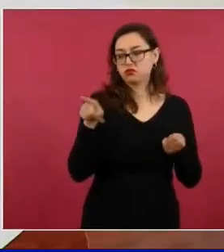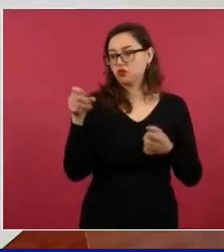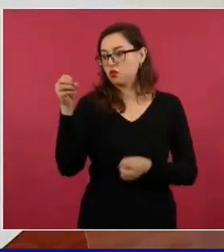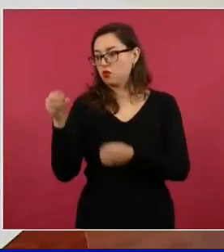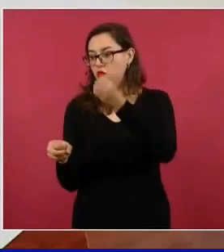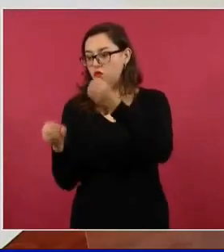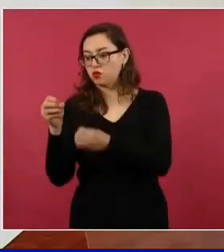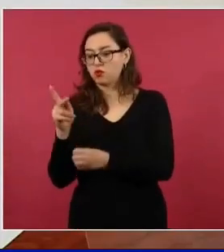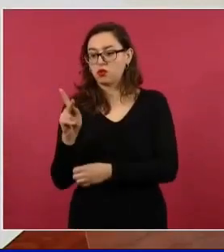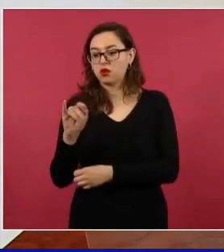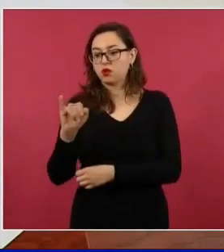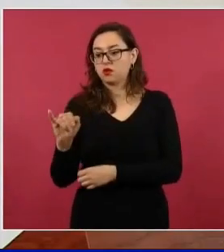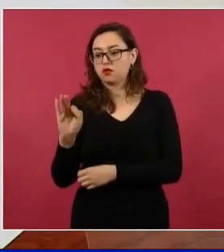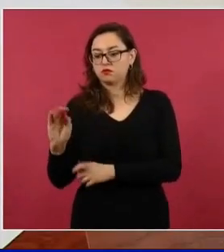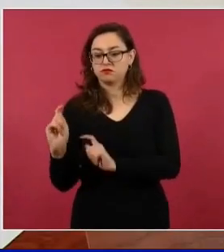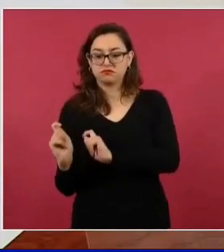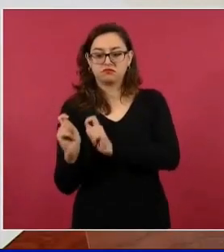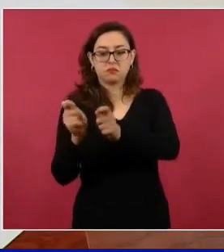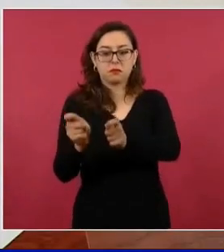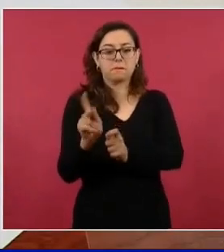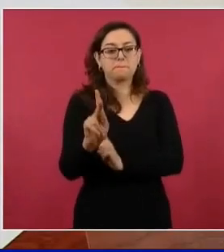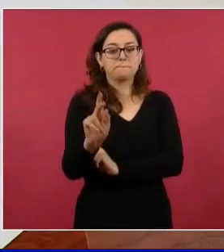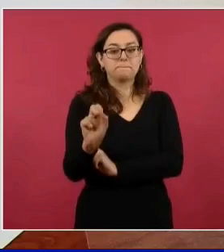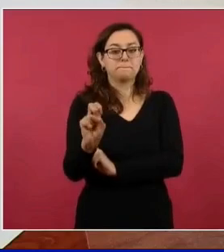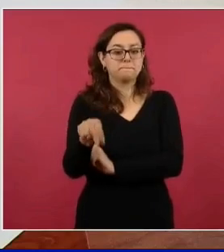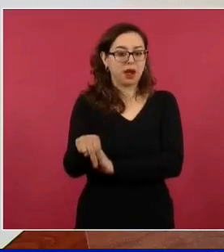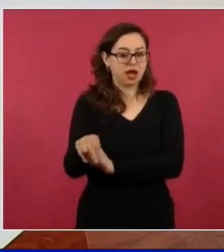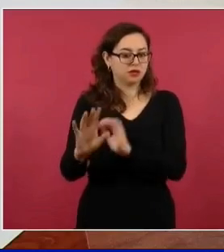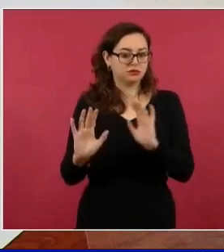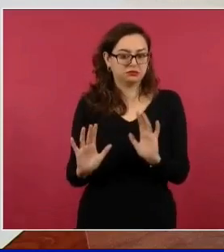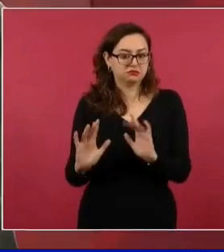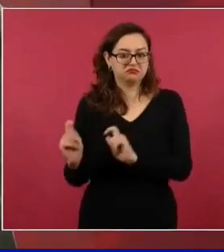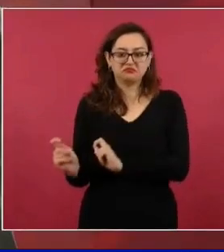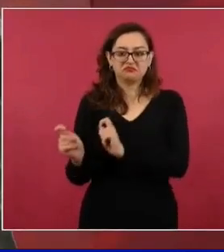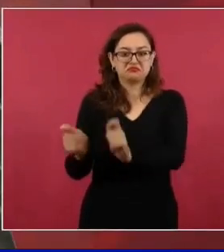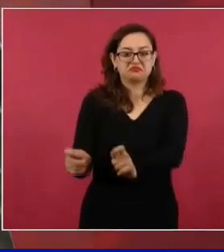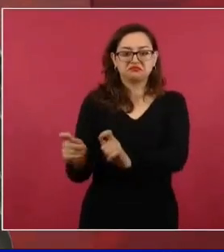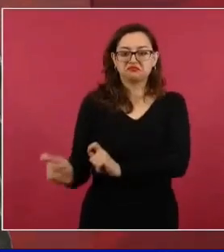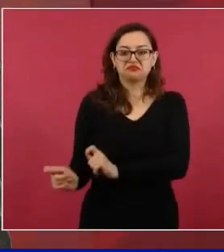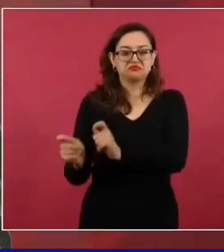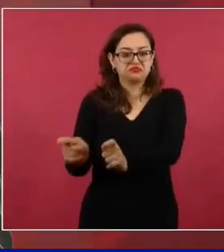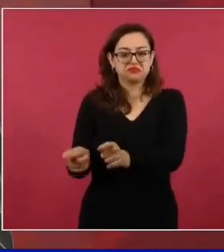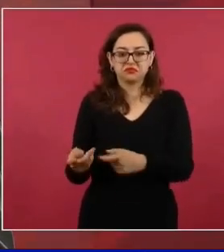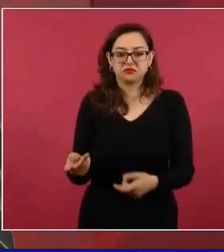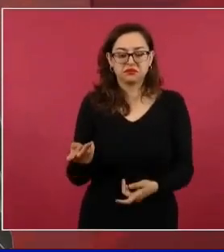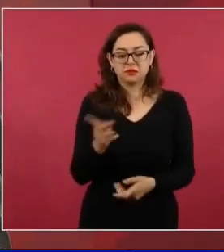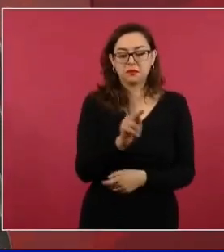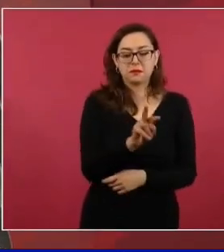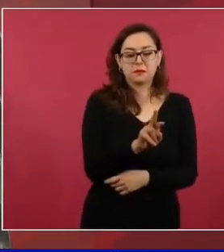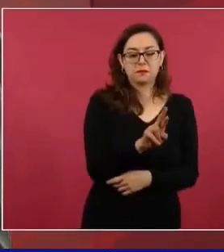cuando dominaba el PRI y empezaron a ponerse de acuerdo,